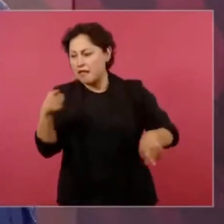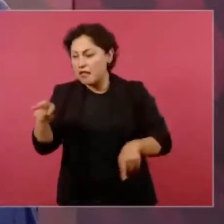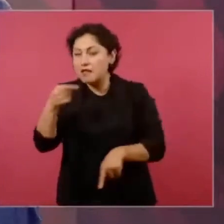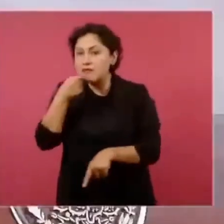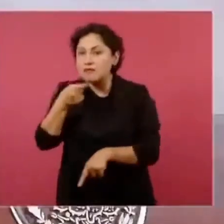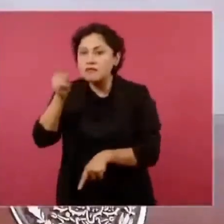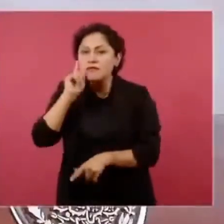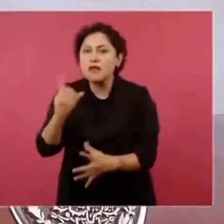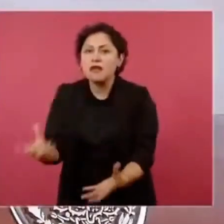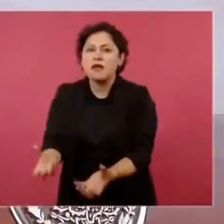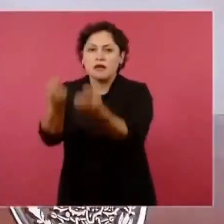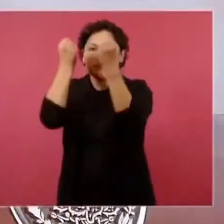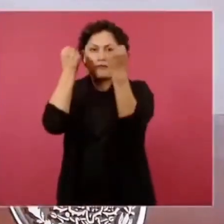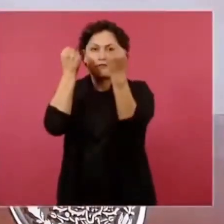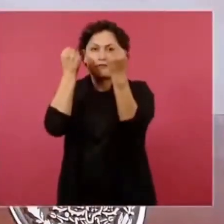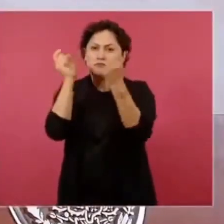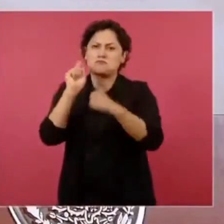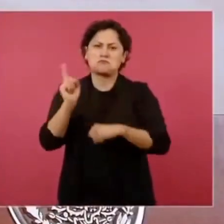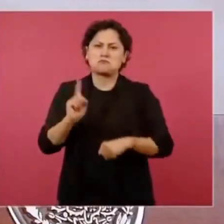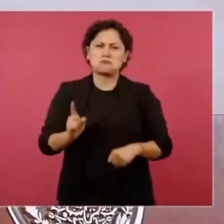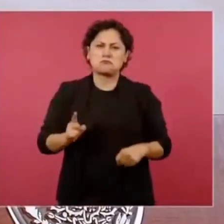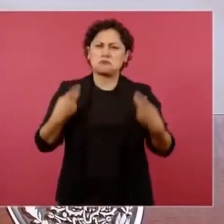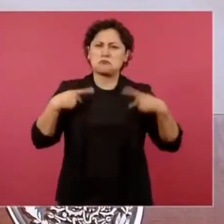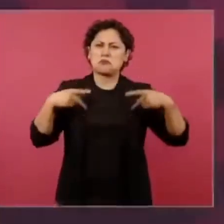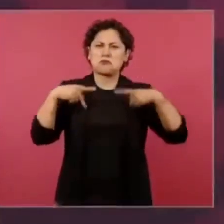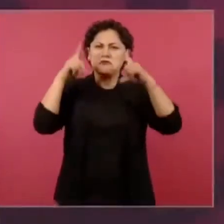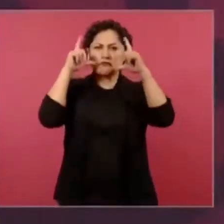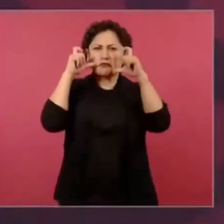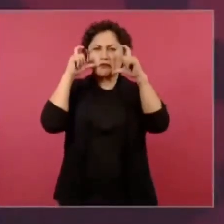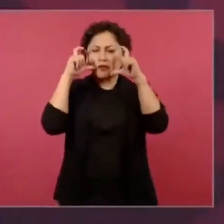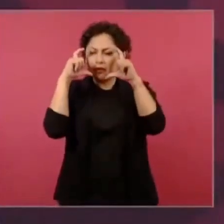lo que le interesaba era la foto.